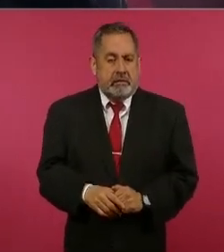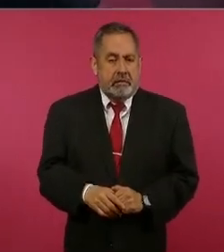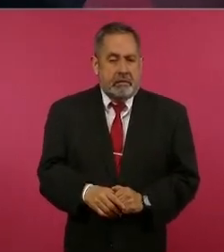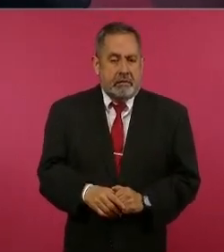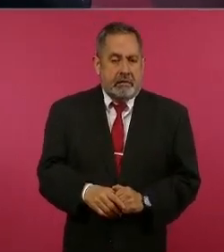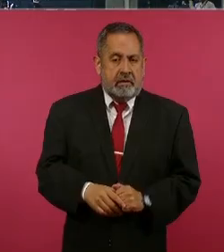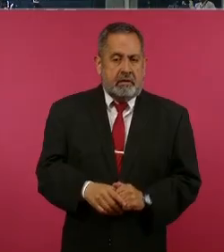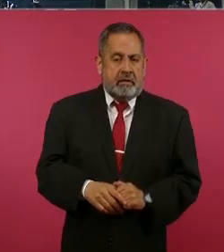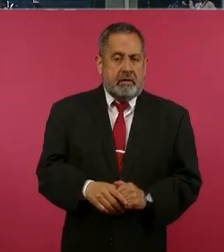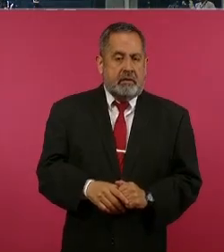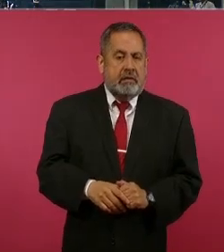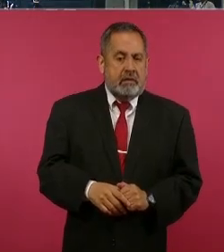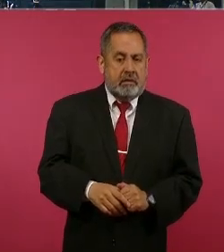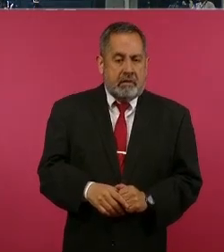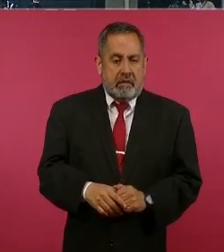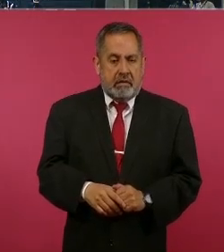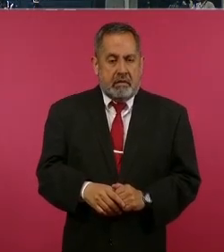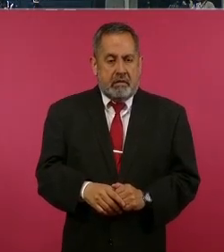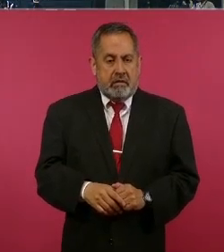hay cambios